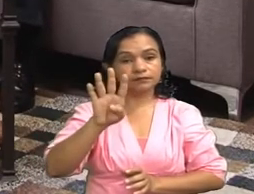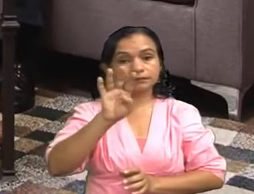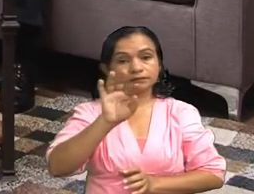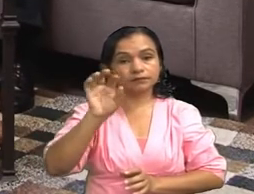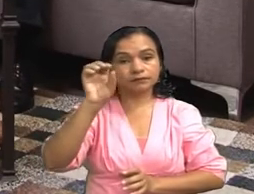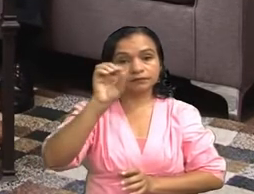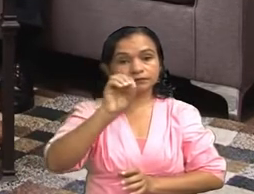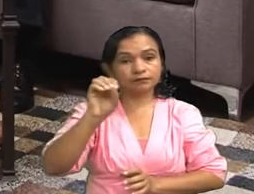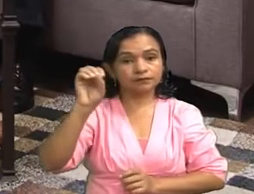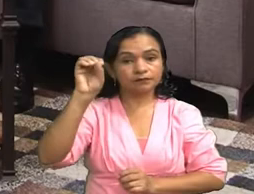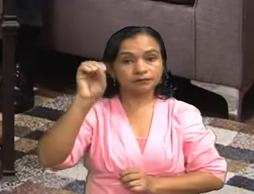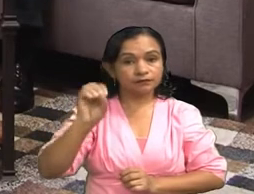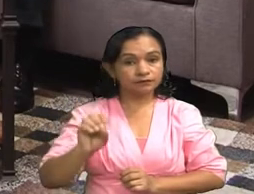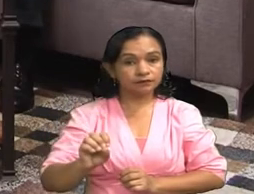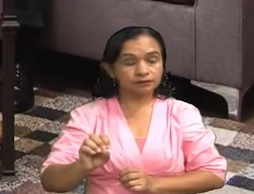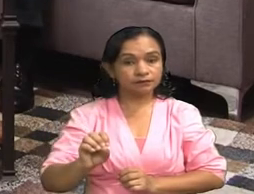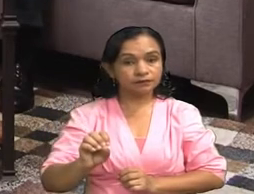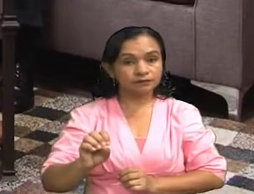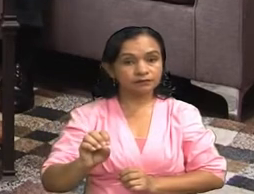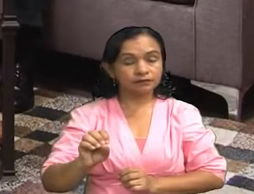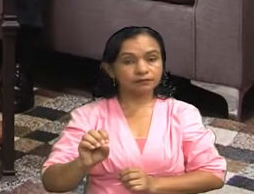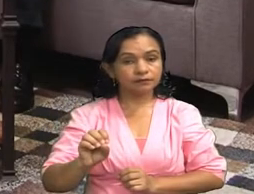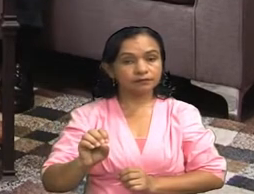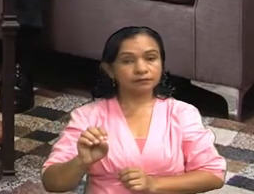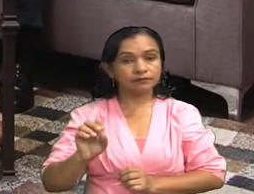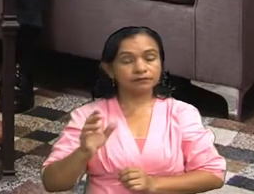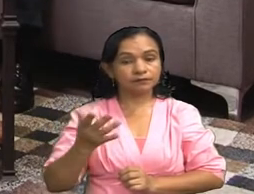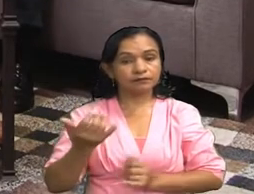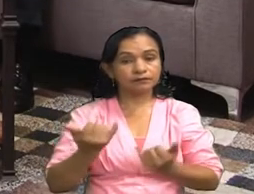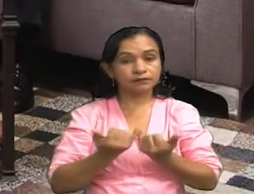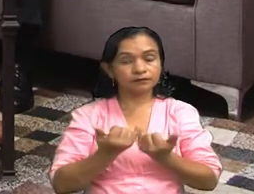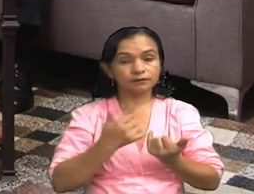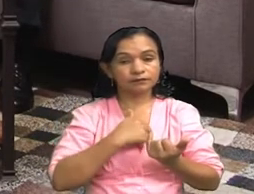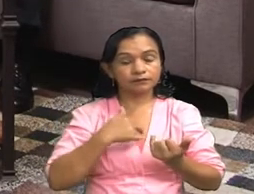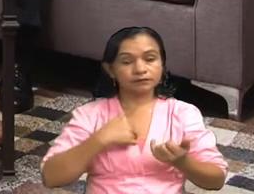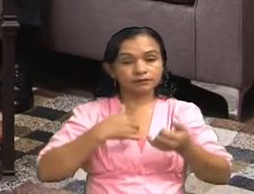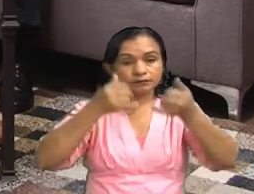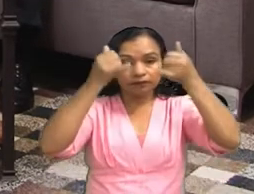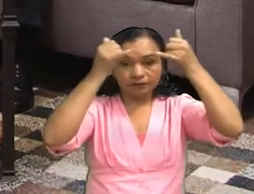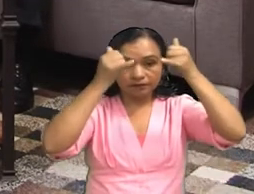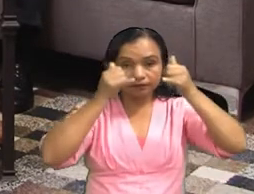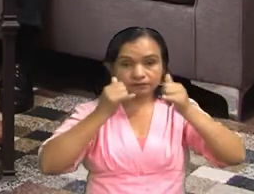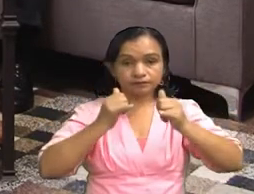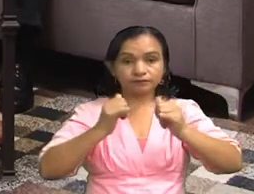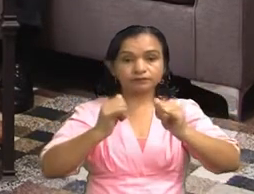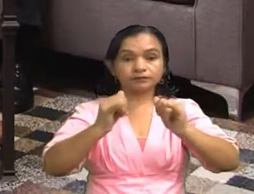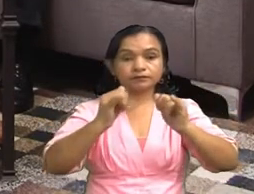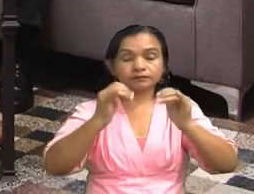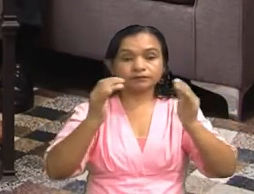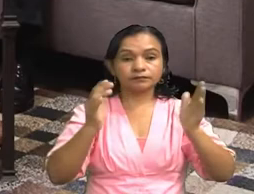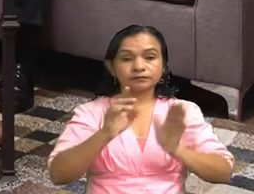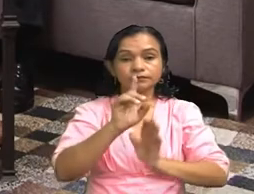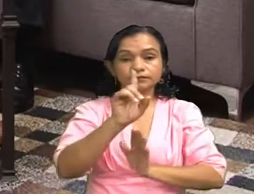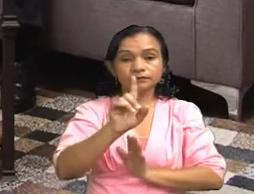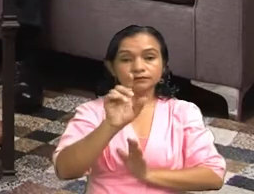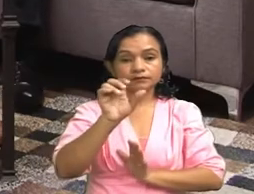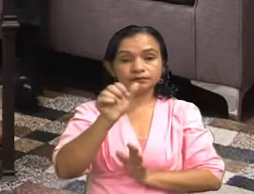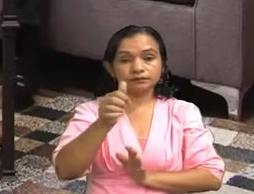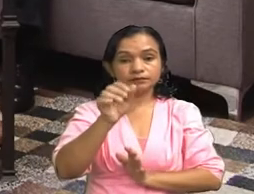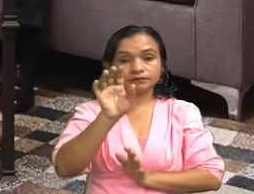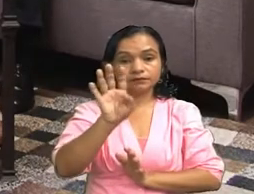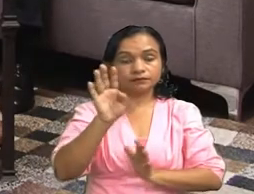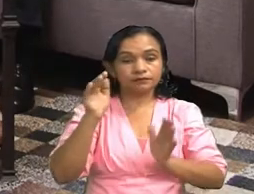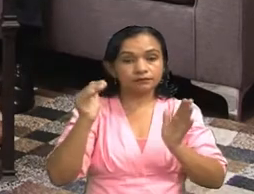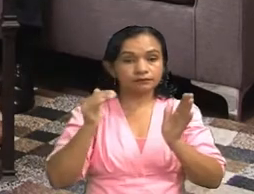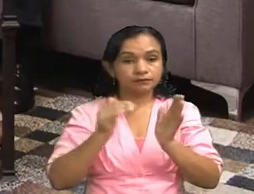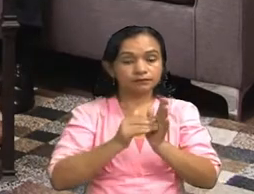50-54% en la línea de preñez del ganado. Y es en 164 mil